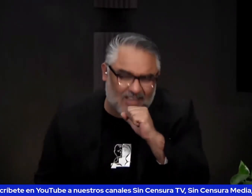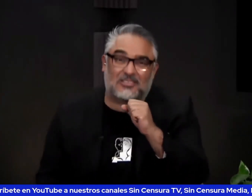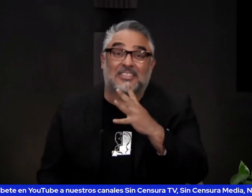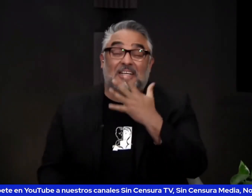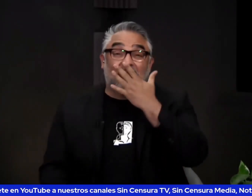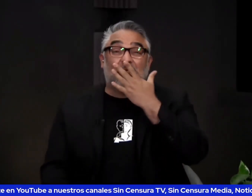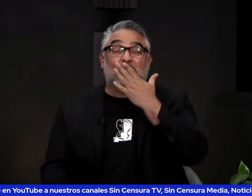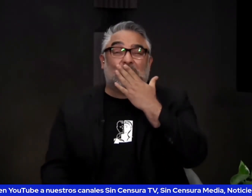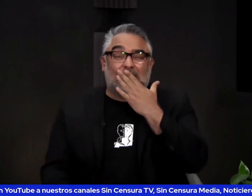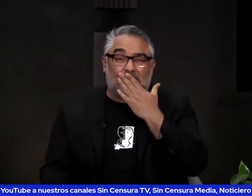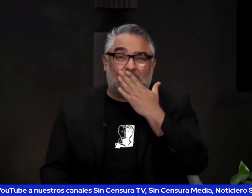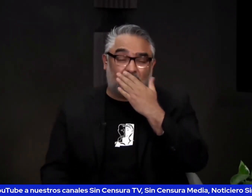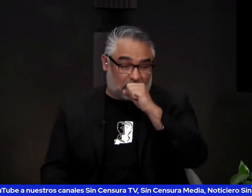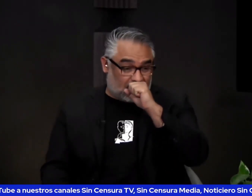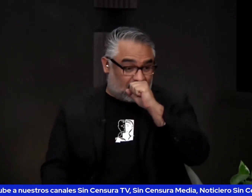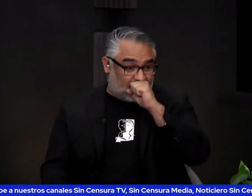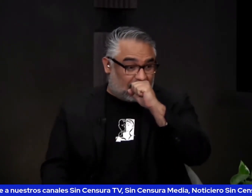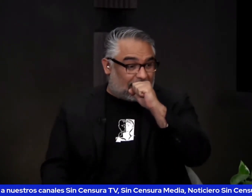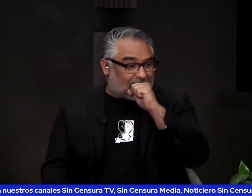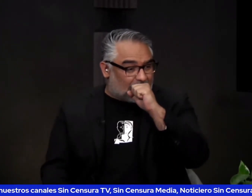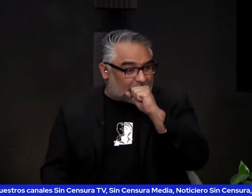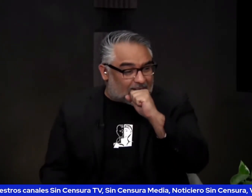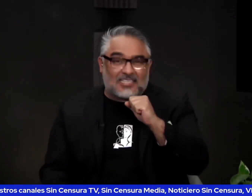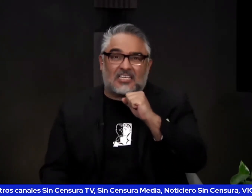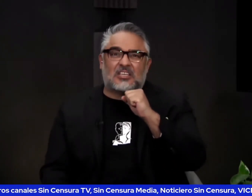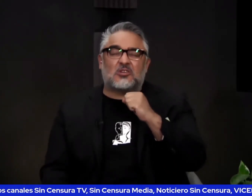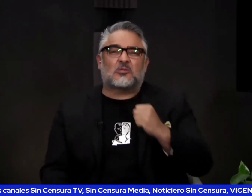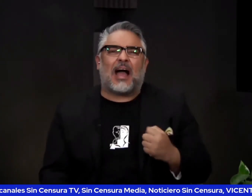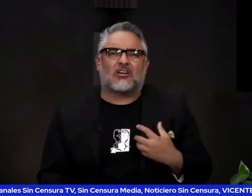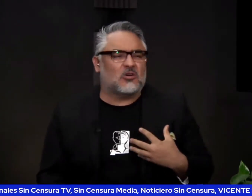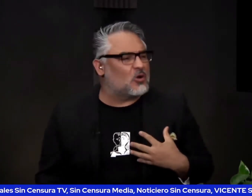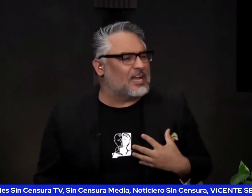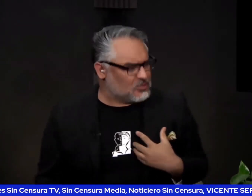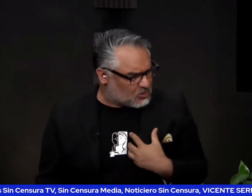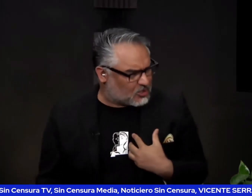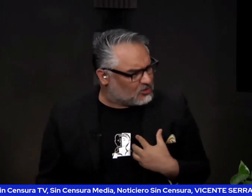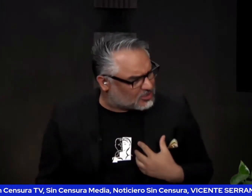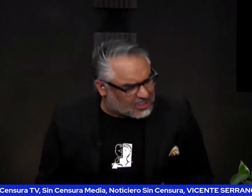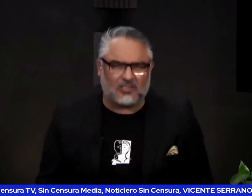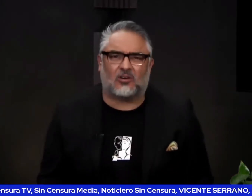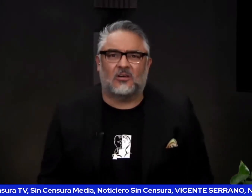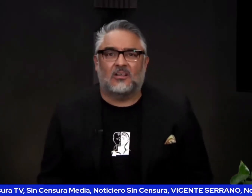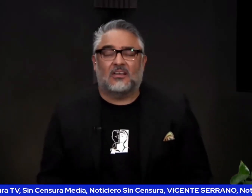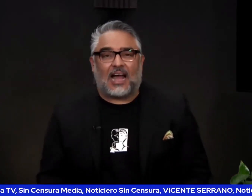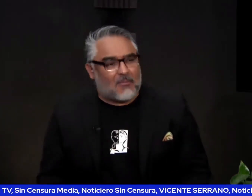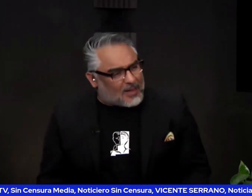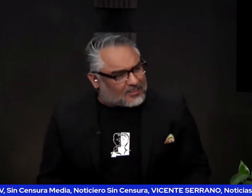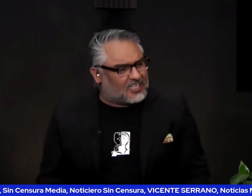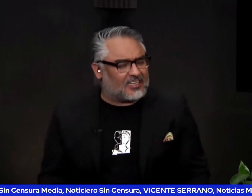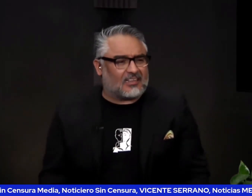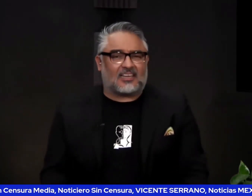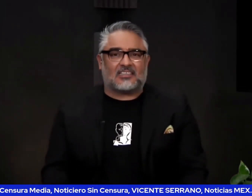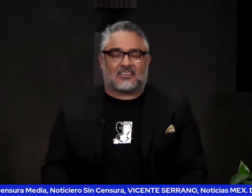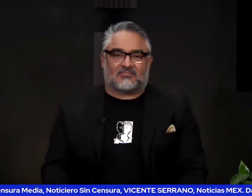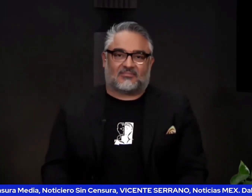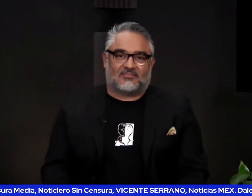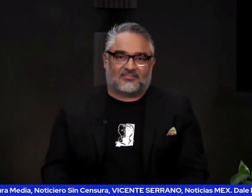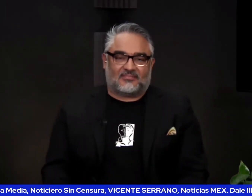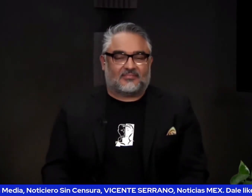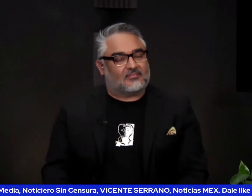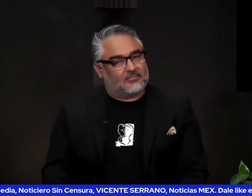¡Ay, Diosito! La democracia se nos va con Lorenzo y con Ciro a partir del 3